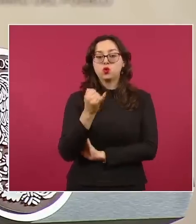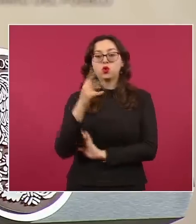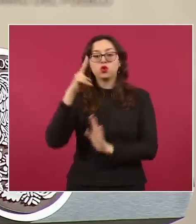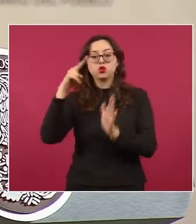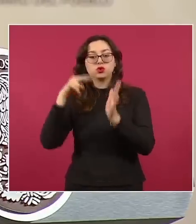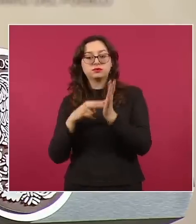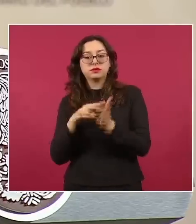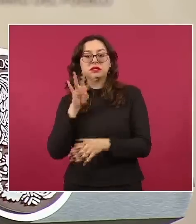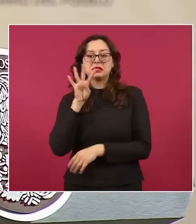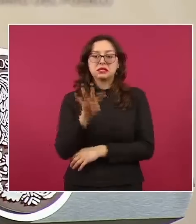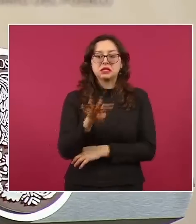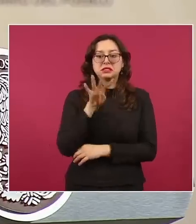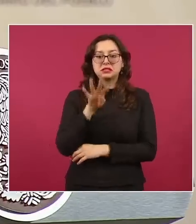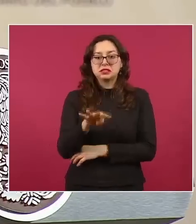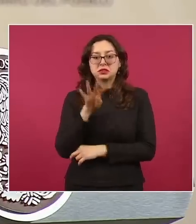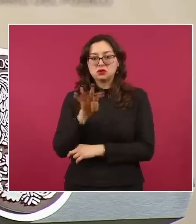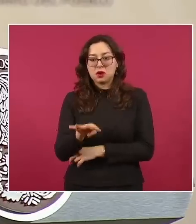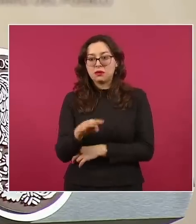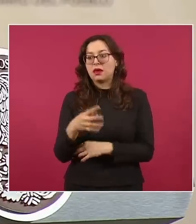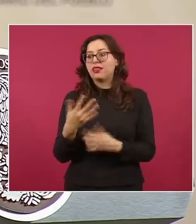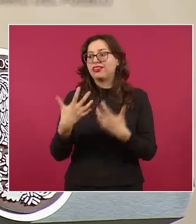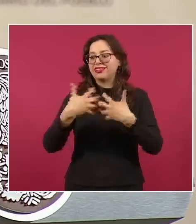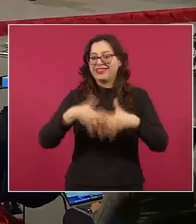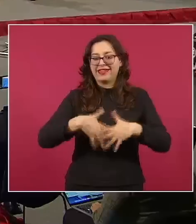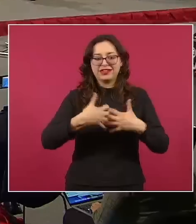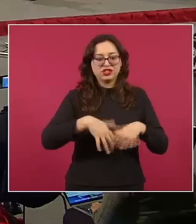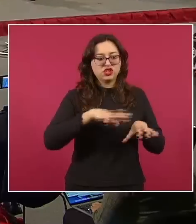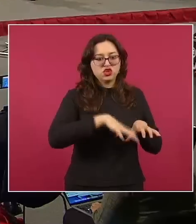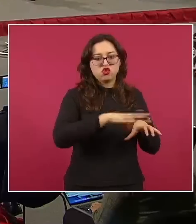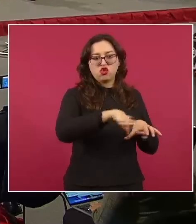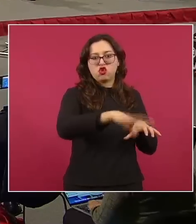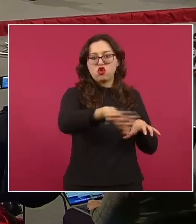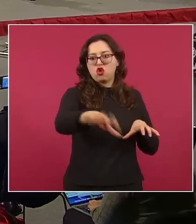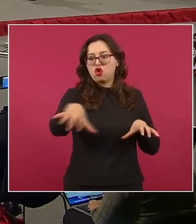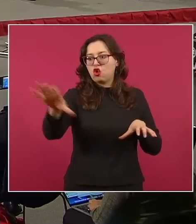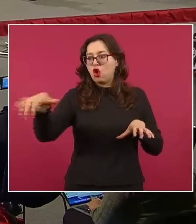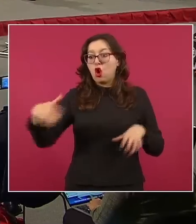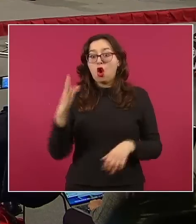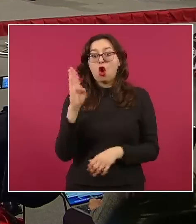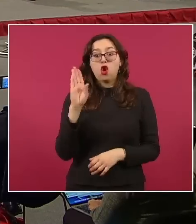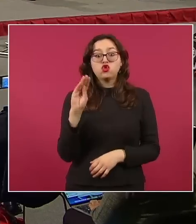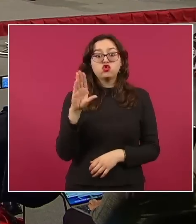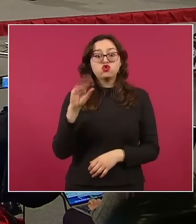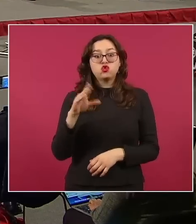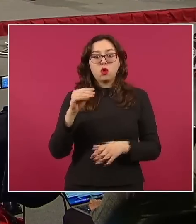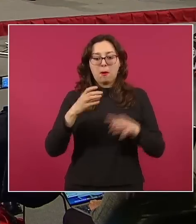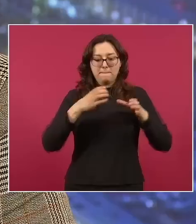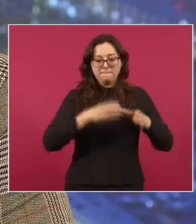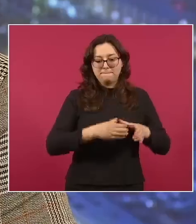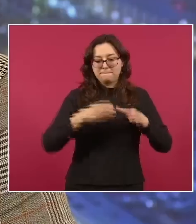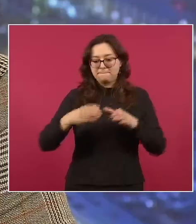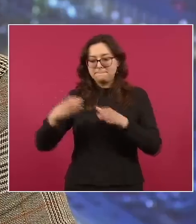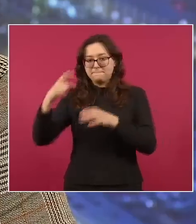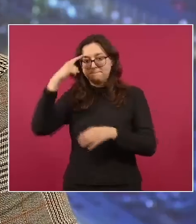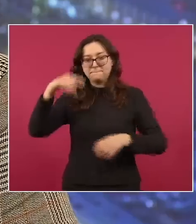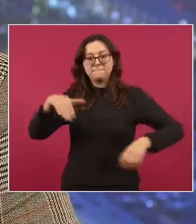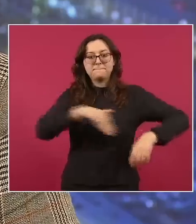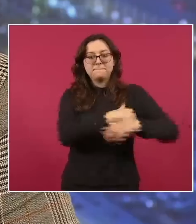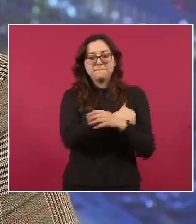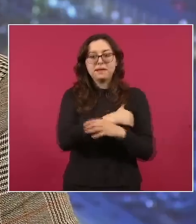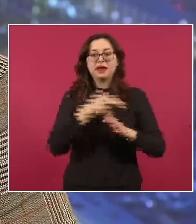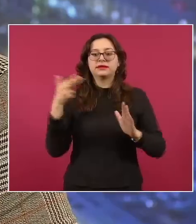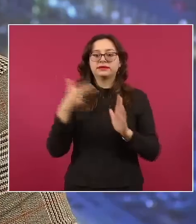una refinería con 18 plantas de proceso, 90 tanques de almacenamiento, talleres,